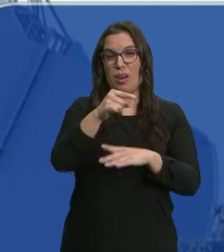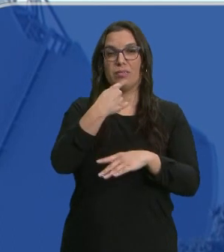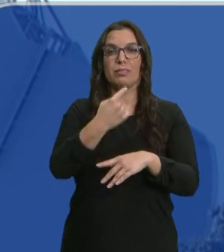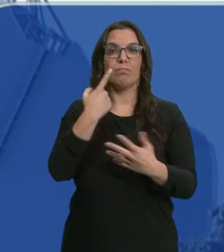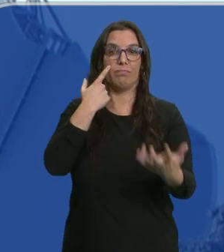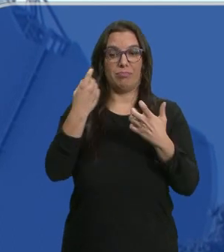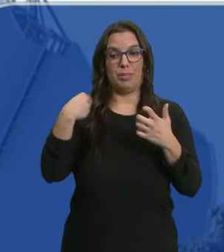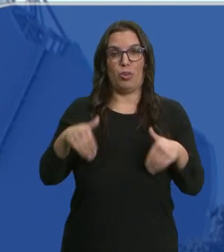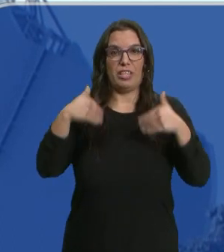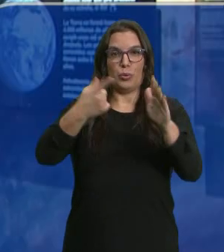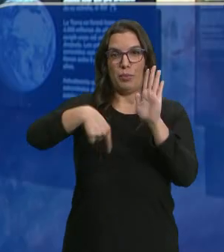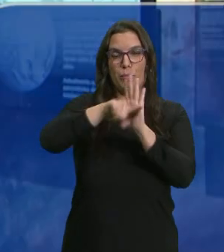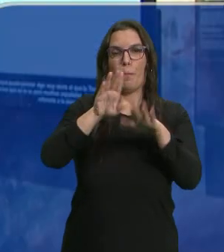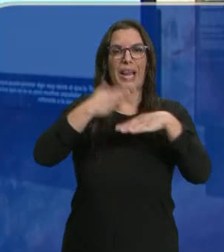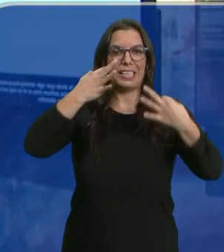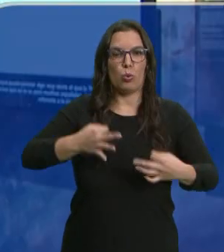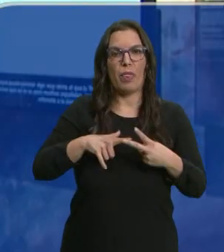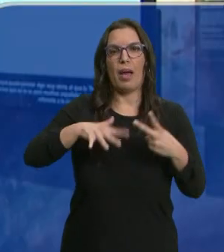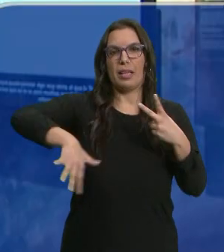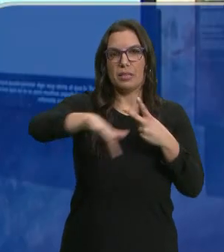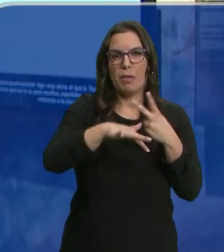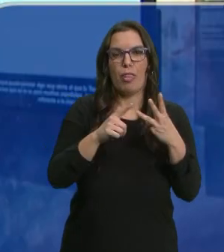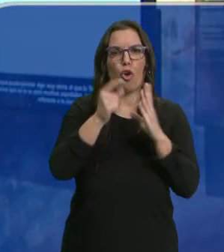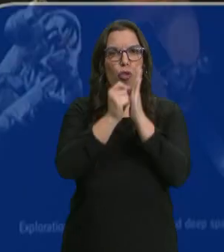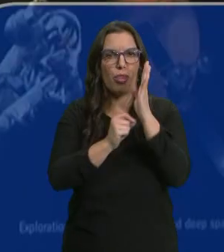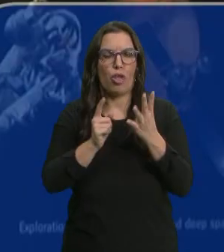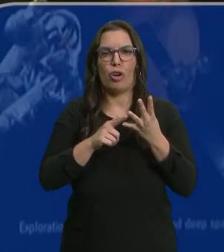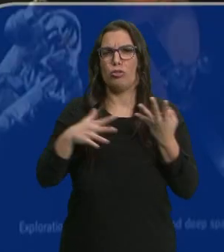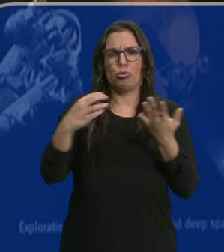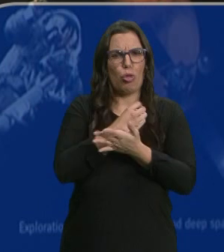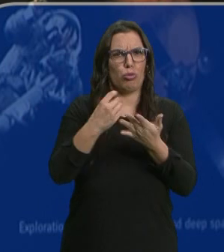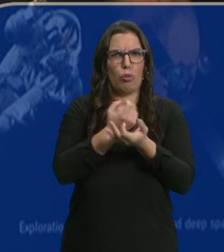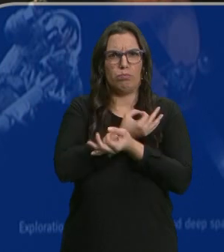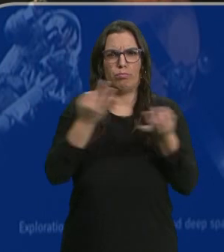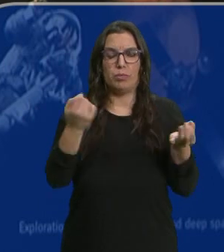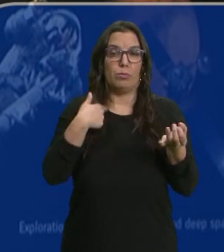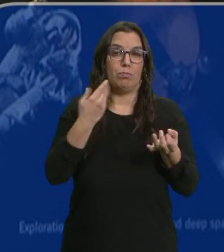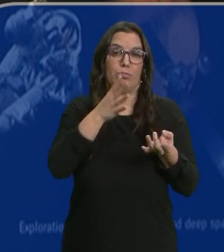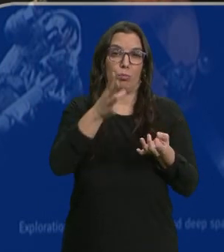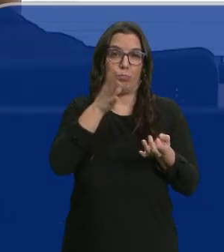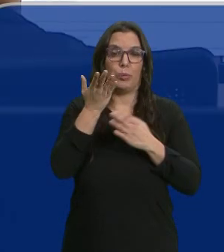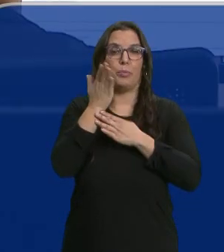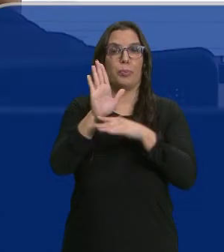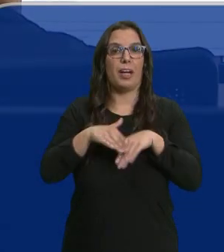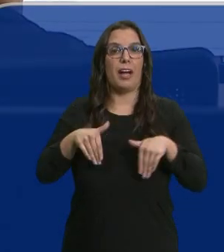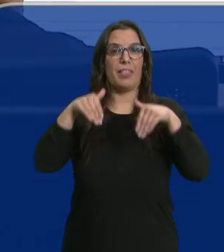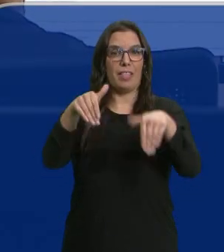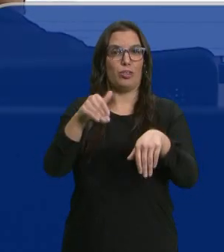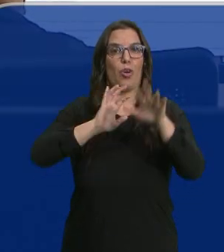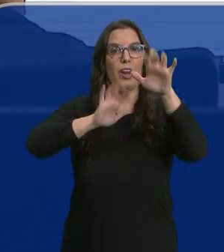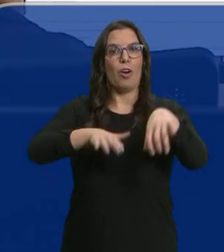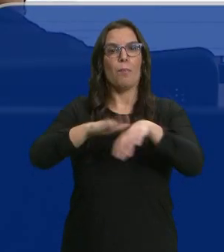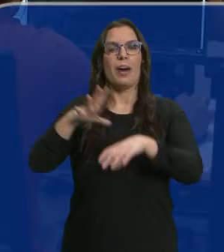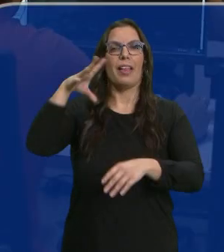la candidatura, tanto en seguridad como en espacio, condiciones. Es el principal argumento de la candidatura leonesa para albergar